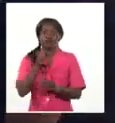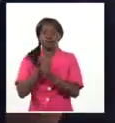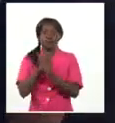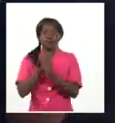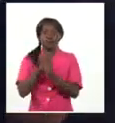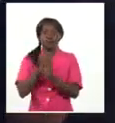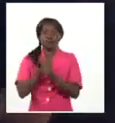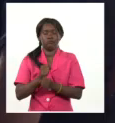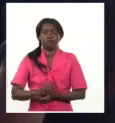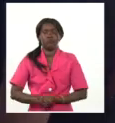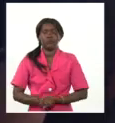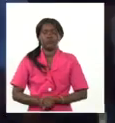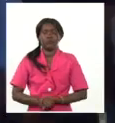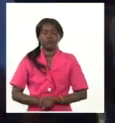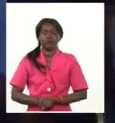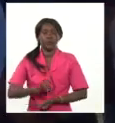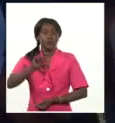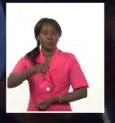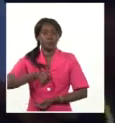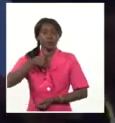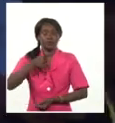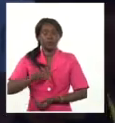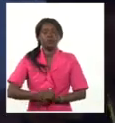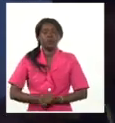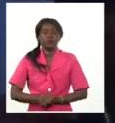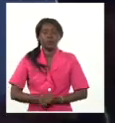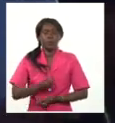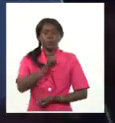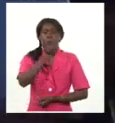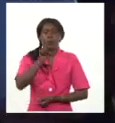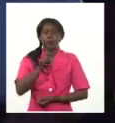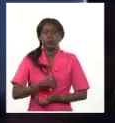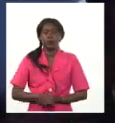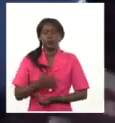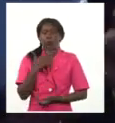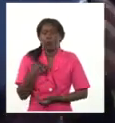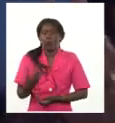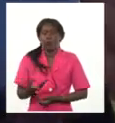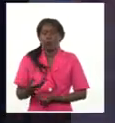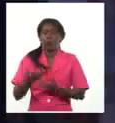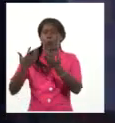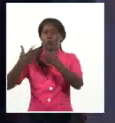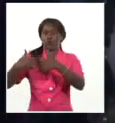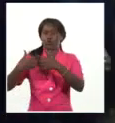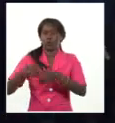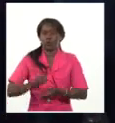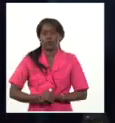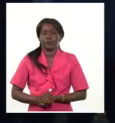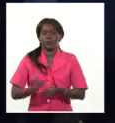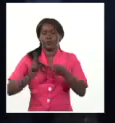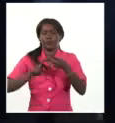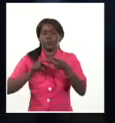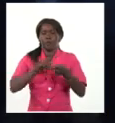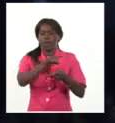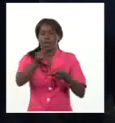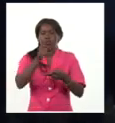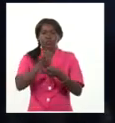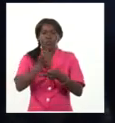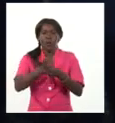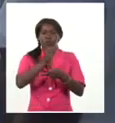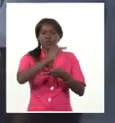allí el mandatario cubano se interesó por las producciones el sistema salarial de los trabajadores y la atención al hombre